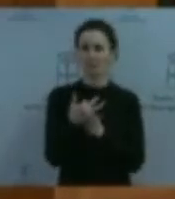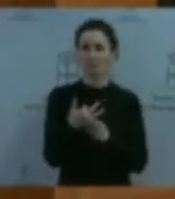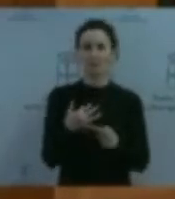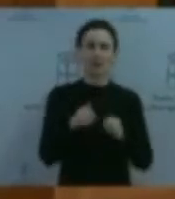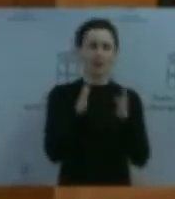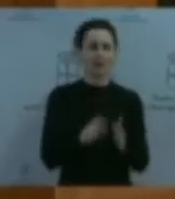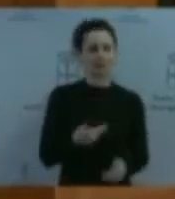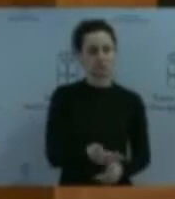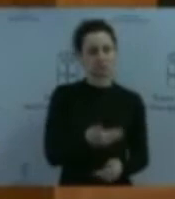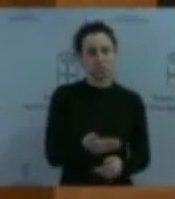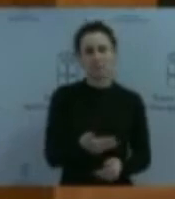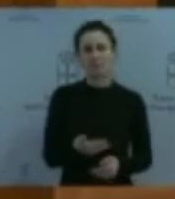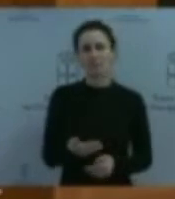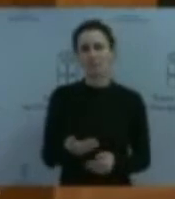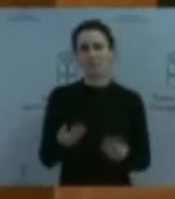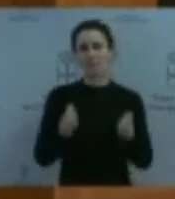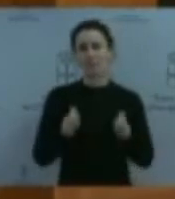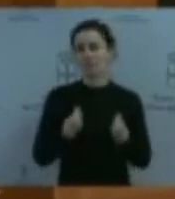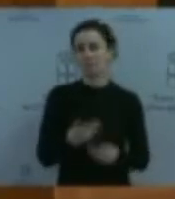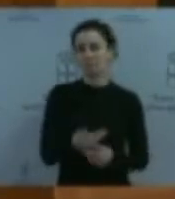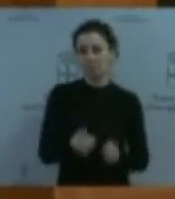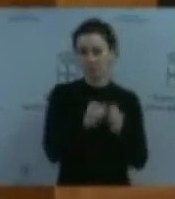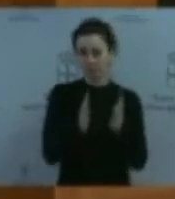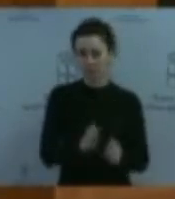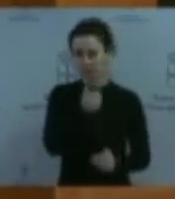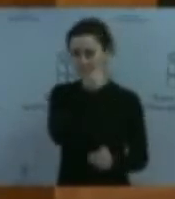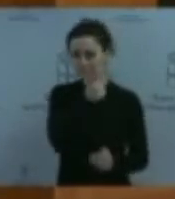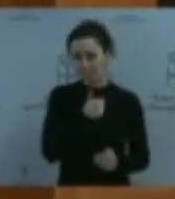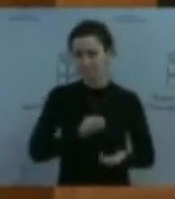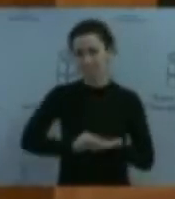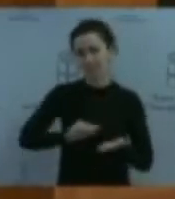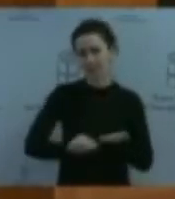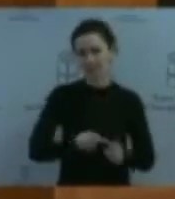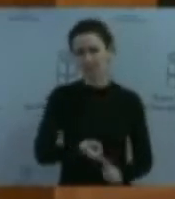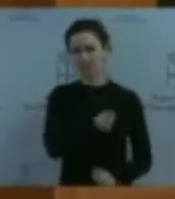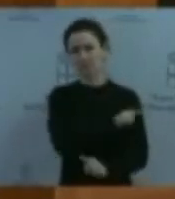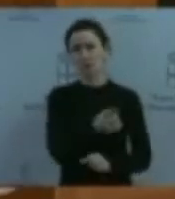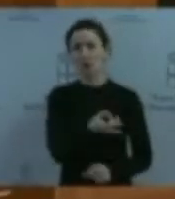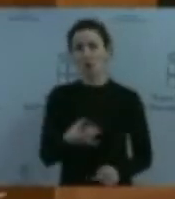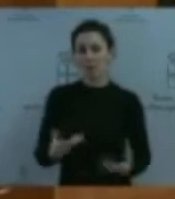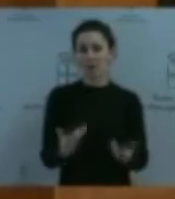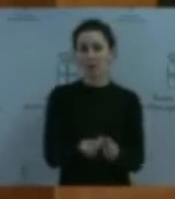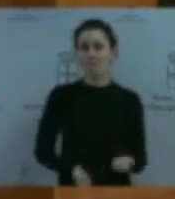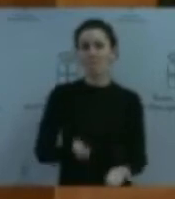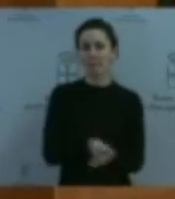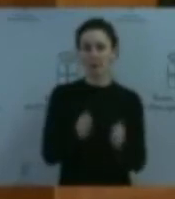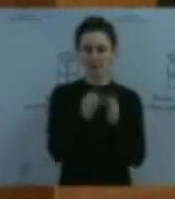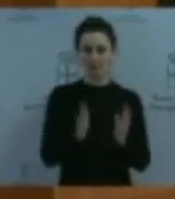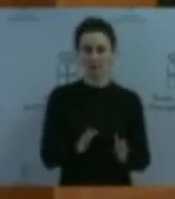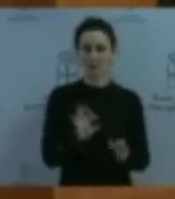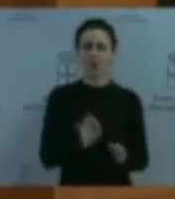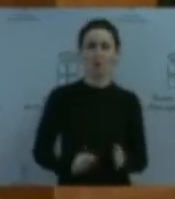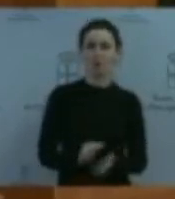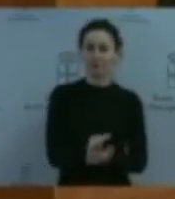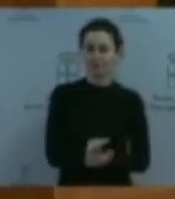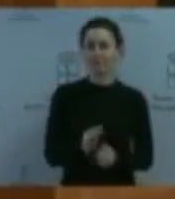precario, soportan gastos excesivos o deudas relacionadas con el pago de la vivienda o sus suministros, además de asturianas y asturianos que se encuentran